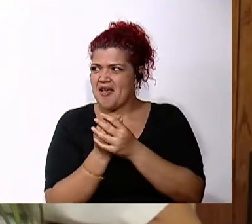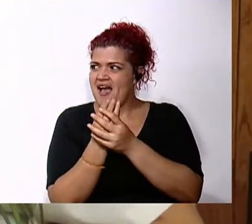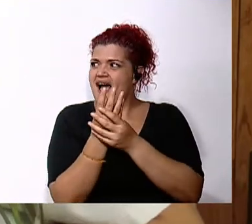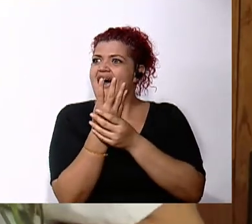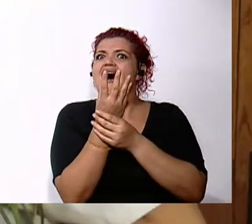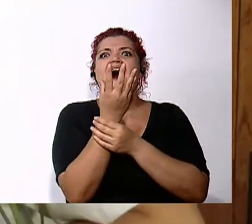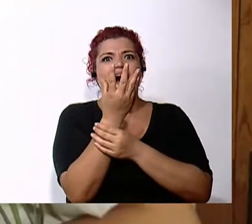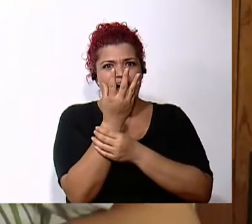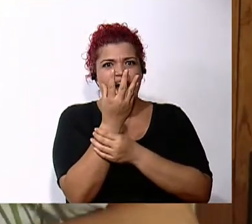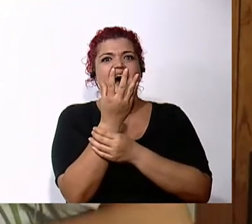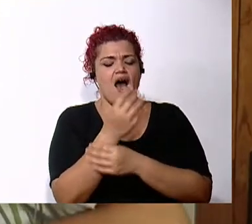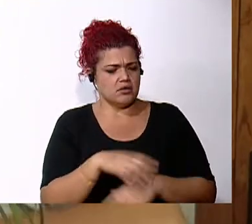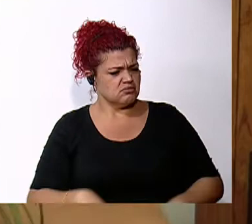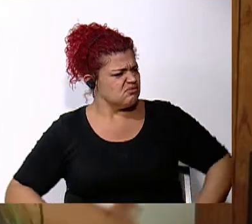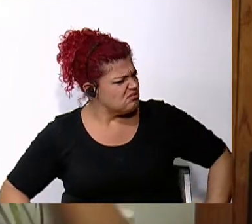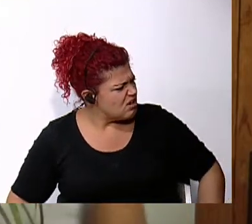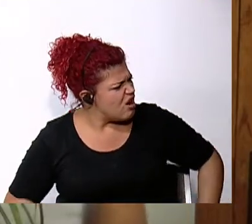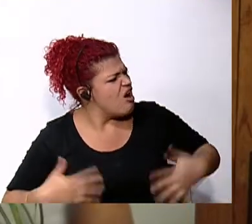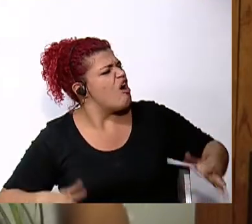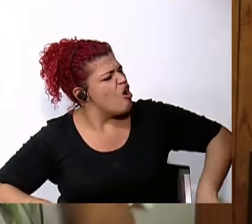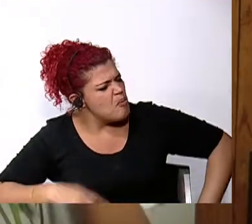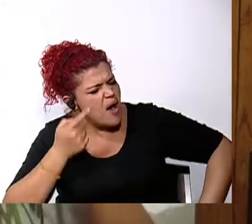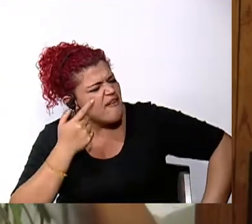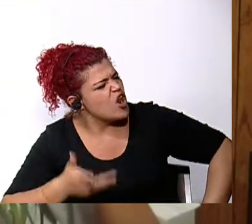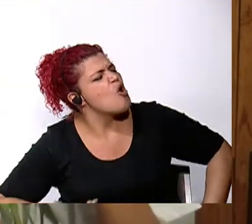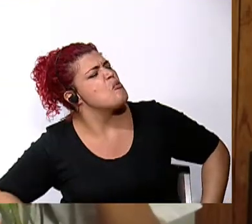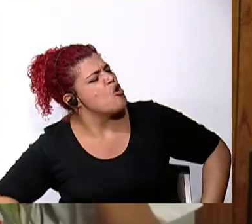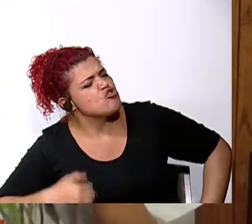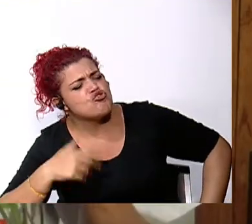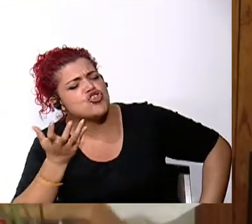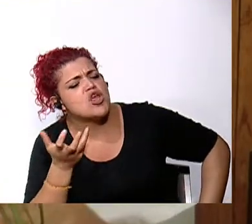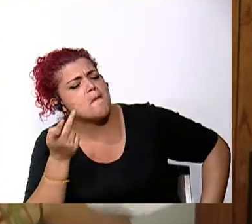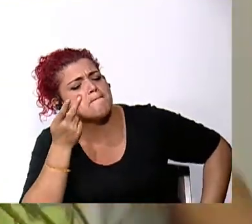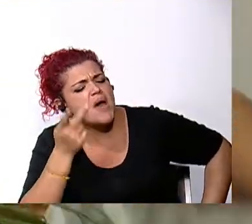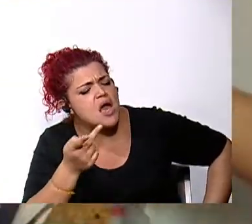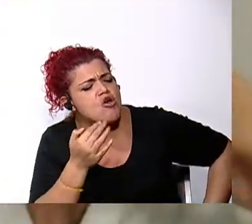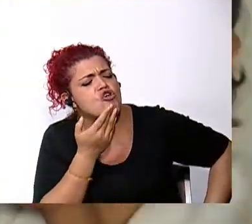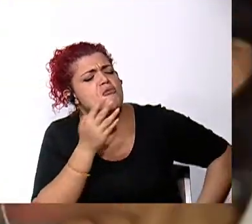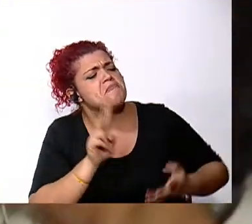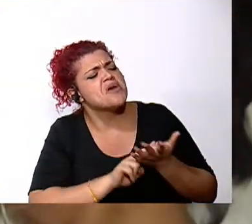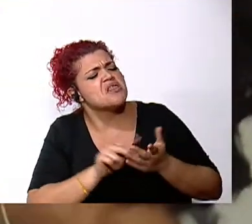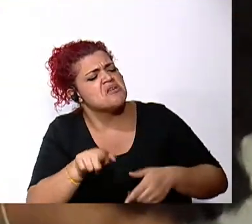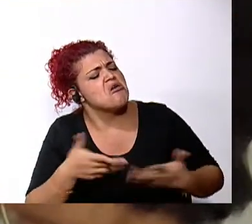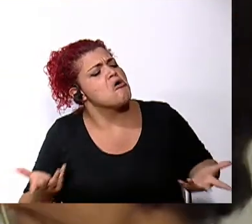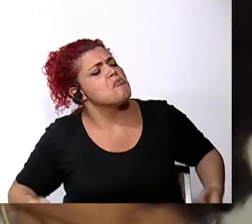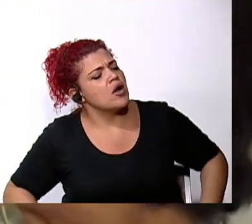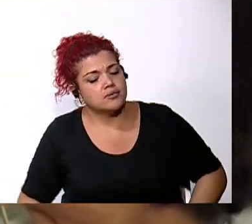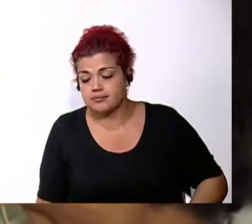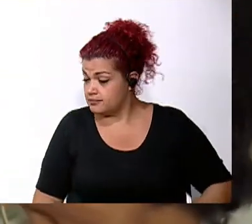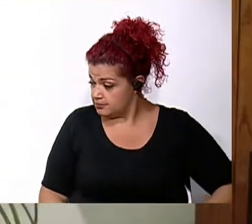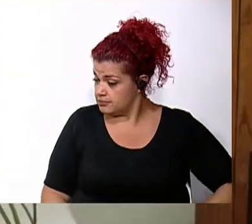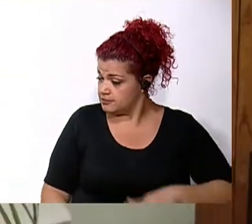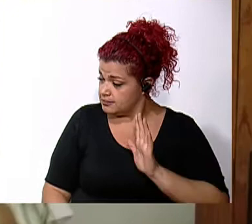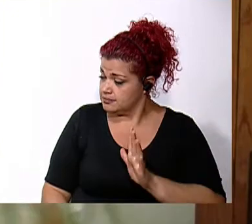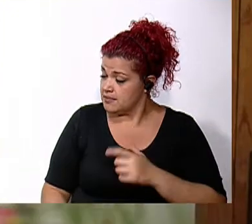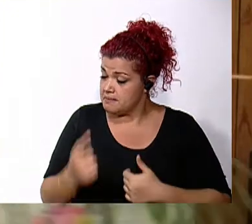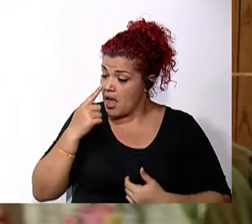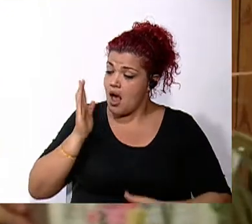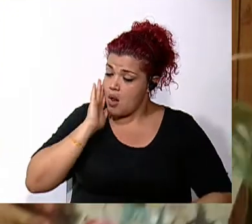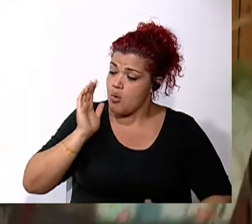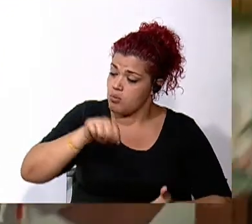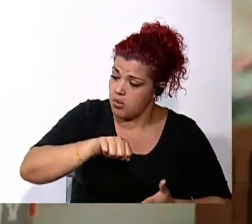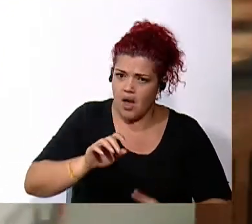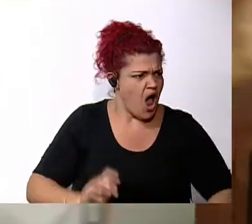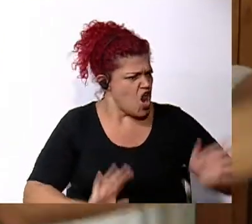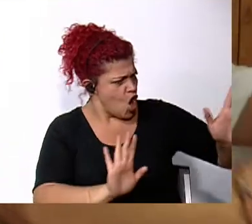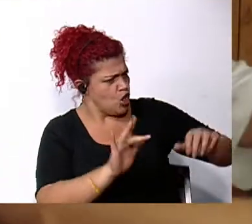esa clorofila. Ah, pues no hay ningún problema. Vamos a hacer una extracción y para ello necesitamos unas cuantas hojas. A Paquita ni la toques.